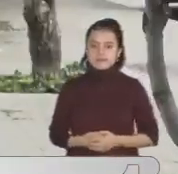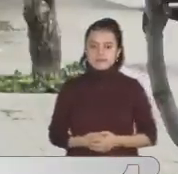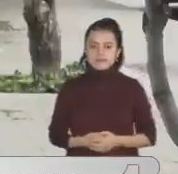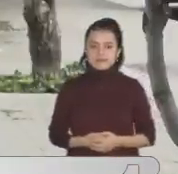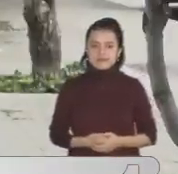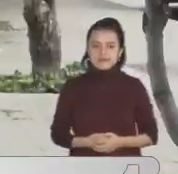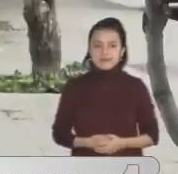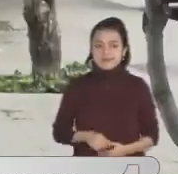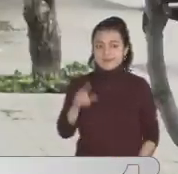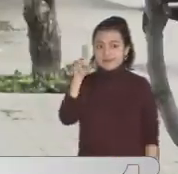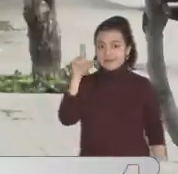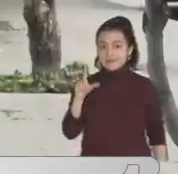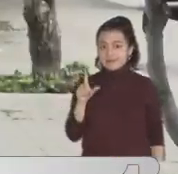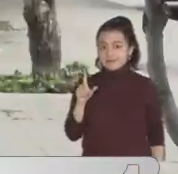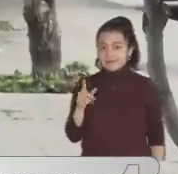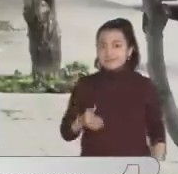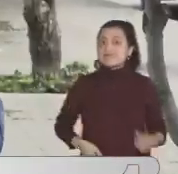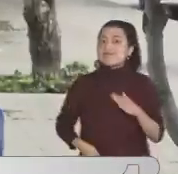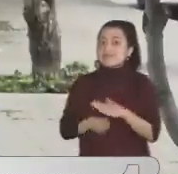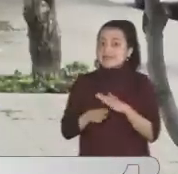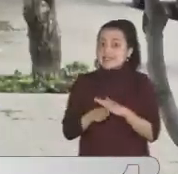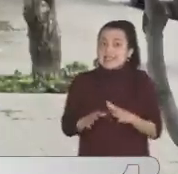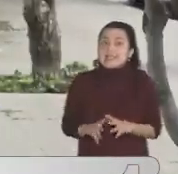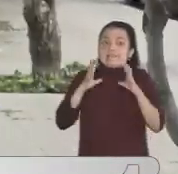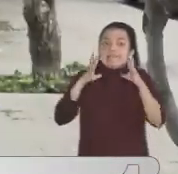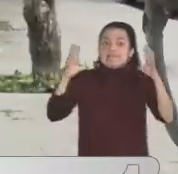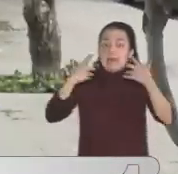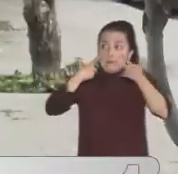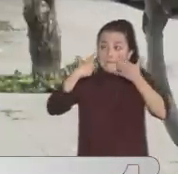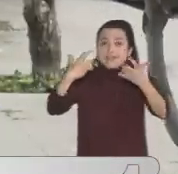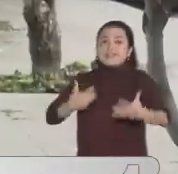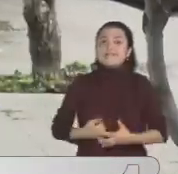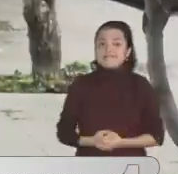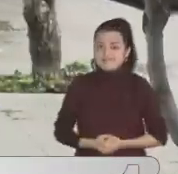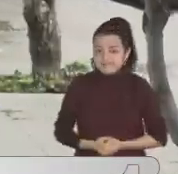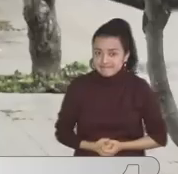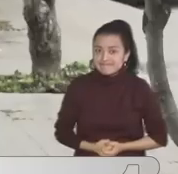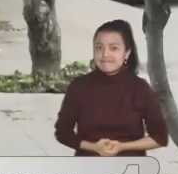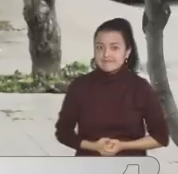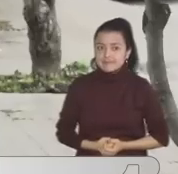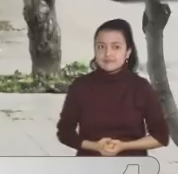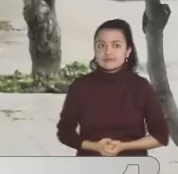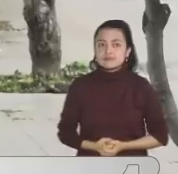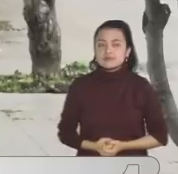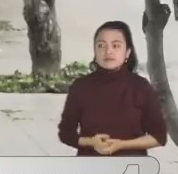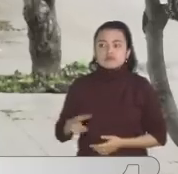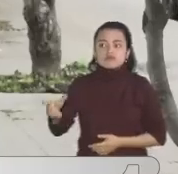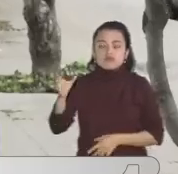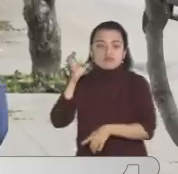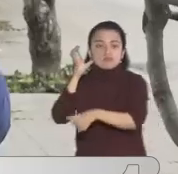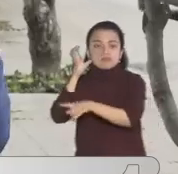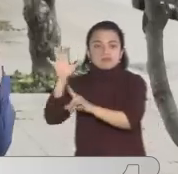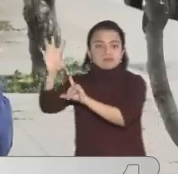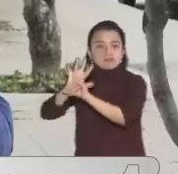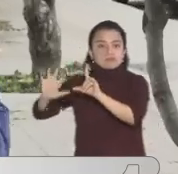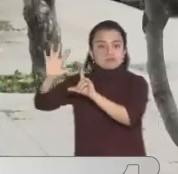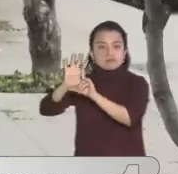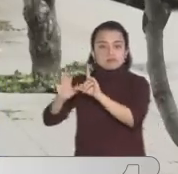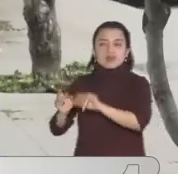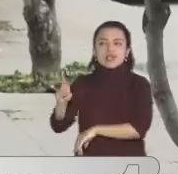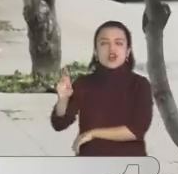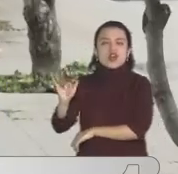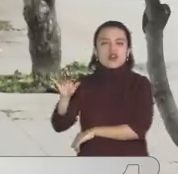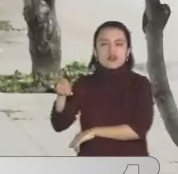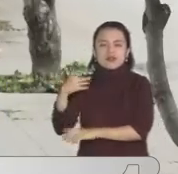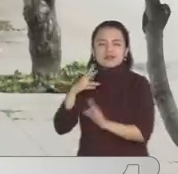Luisa Fernanda, usted dice que sigue y aumenta cada vez más el escándalo. ¿Por qué? Porque las revelaciones de Roy Barrera, que son entendidas en el